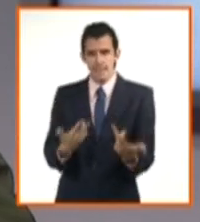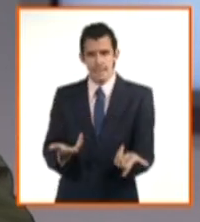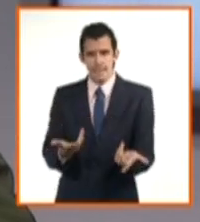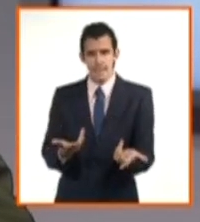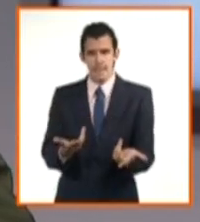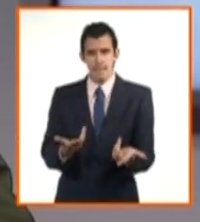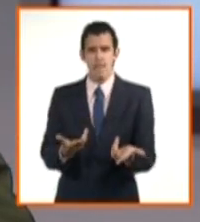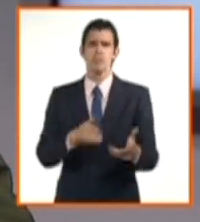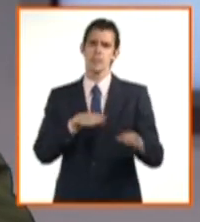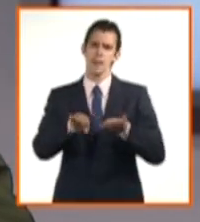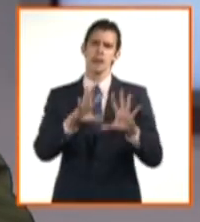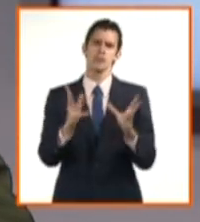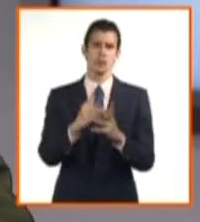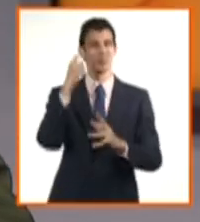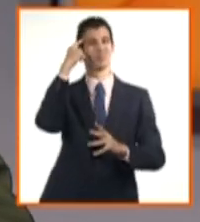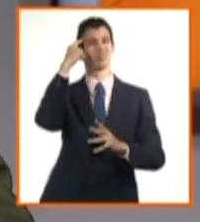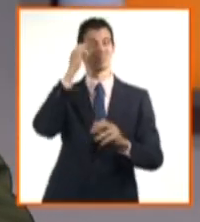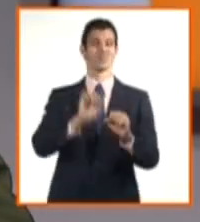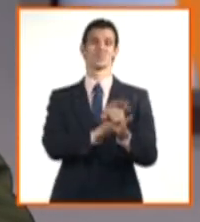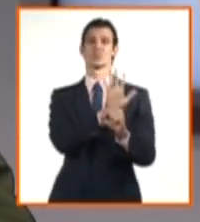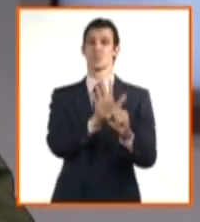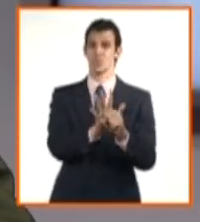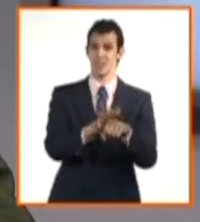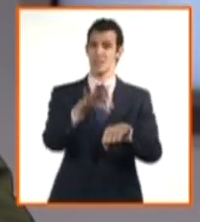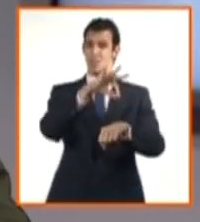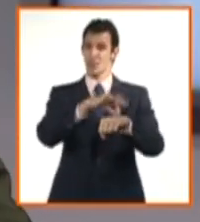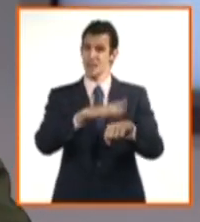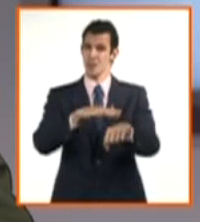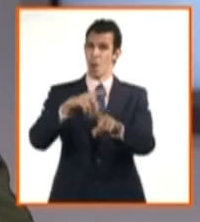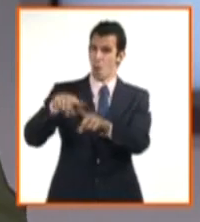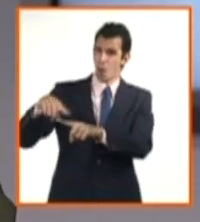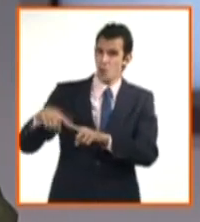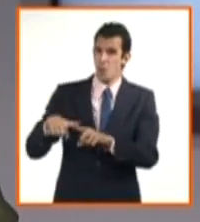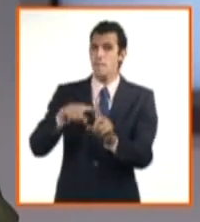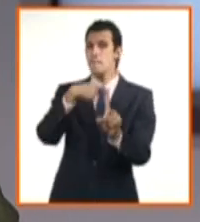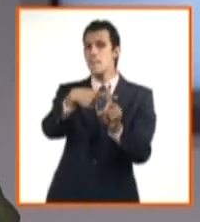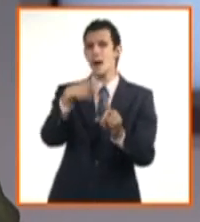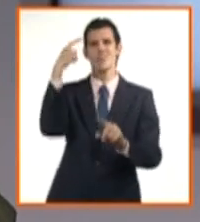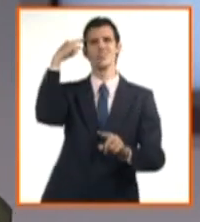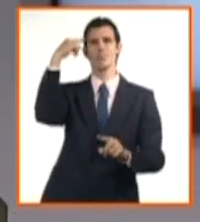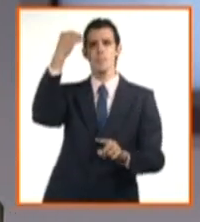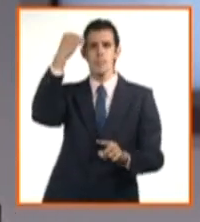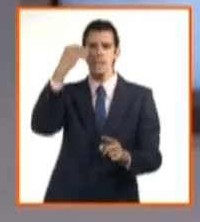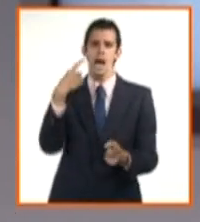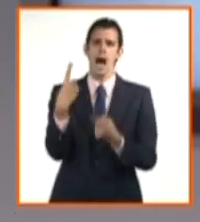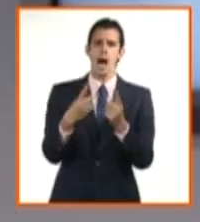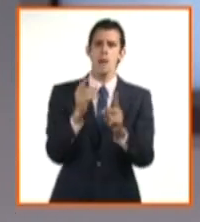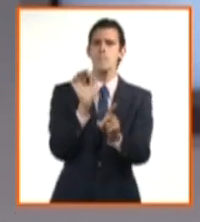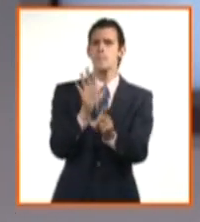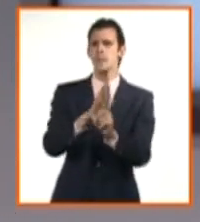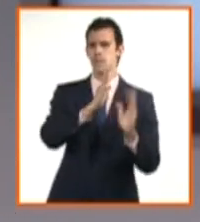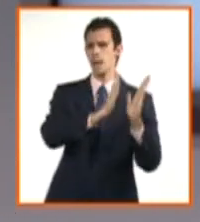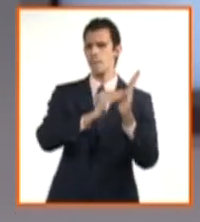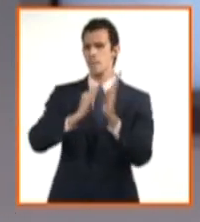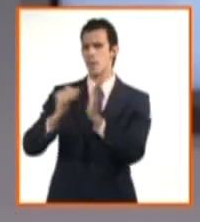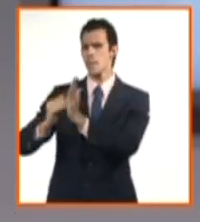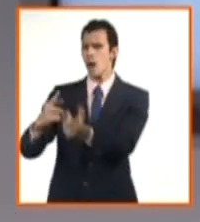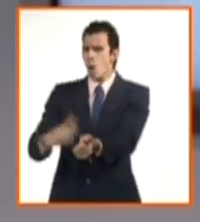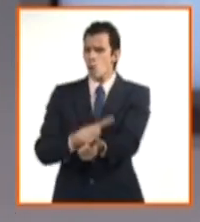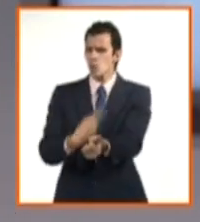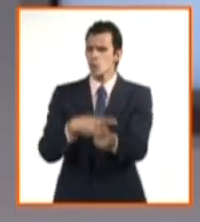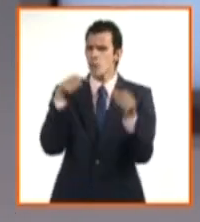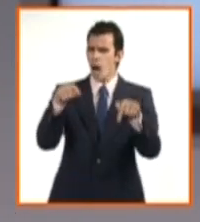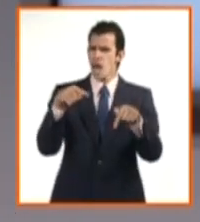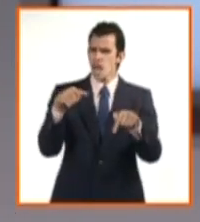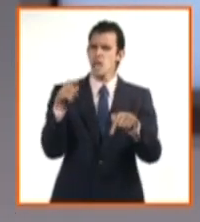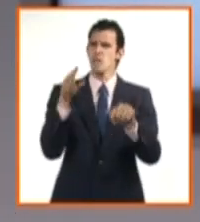situación epidemiológica que teníamos en el país como también indicaciones para el inicio de temporada ciclónica donde se debería precisar